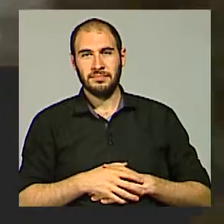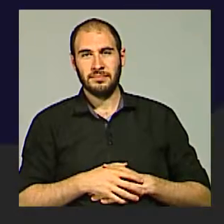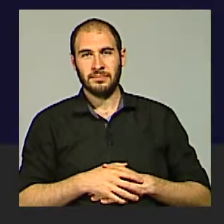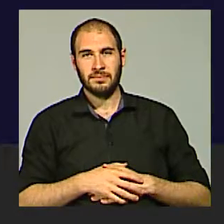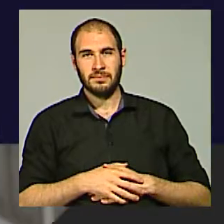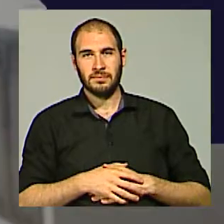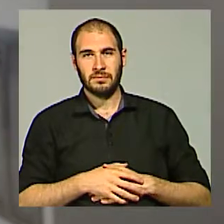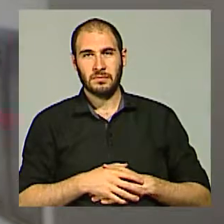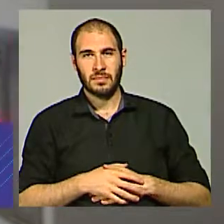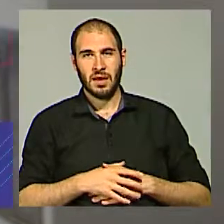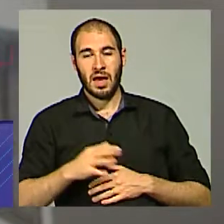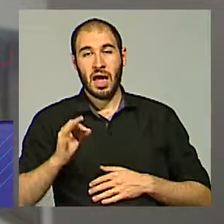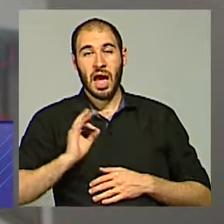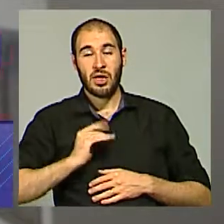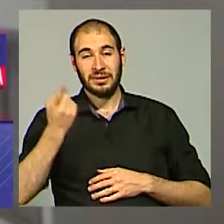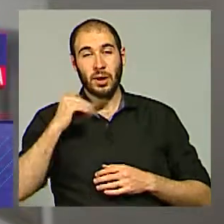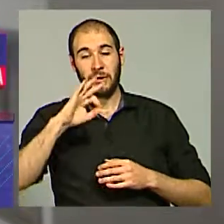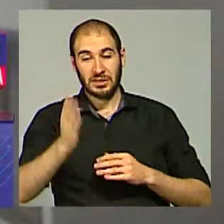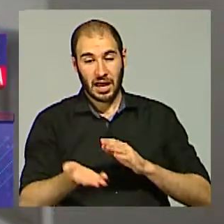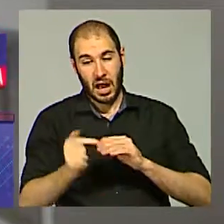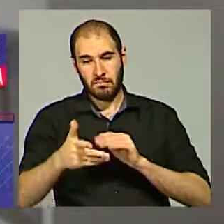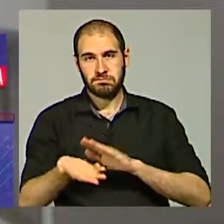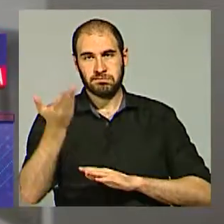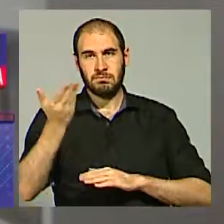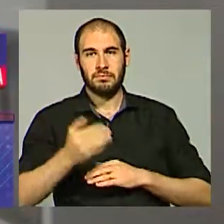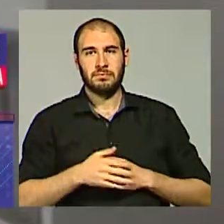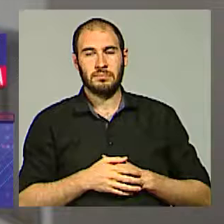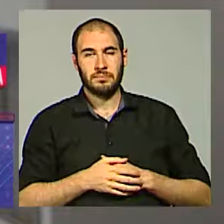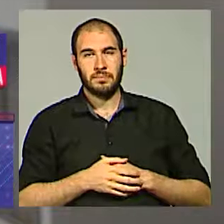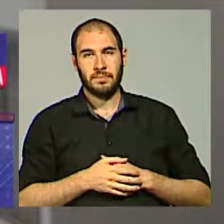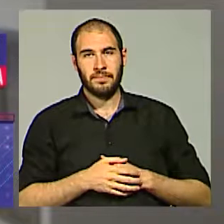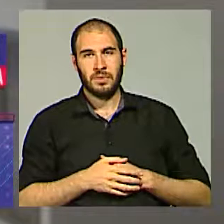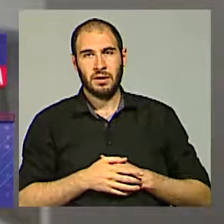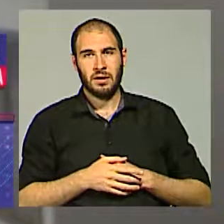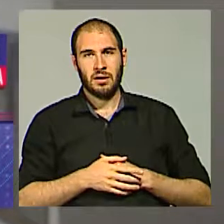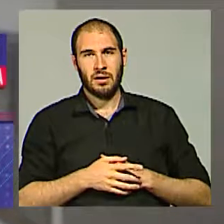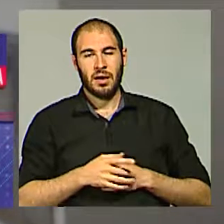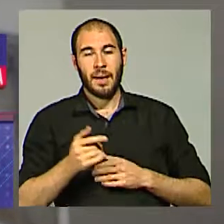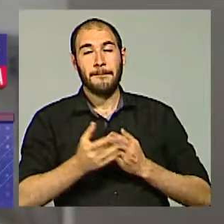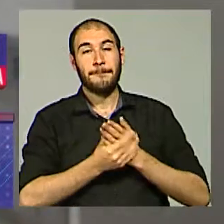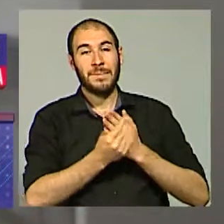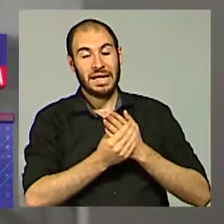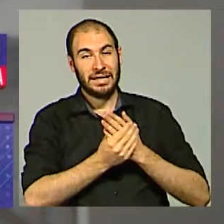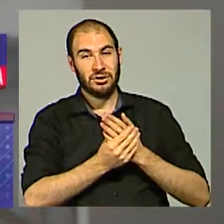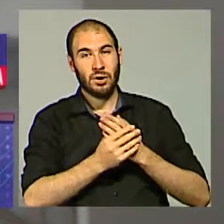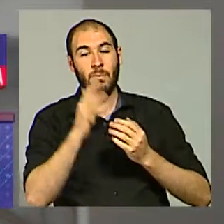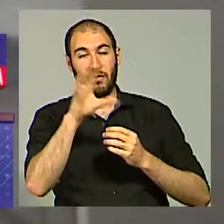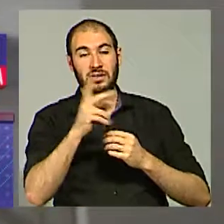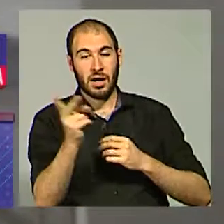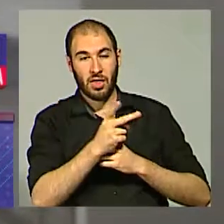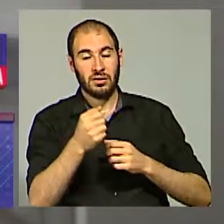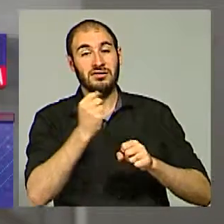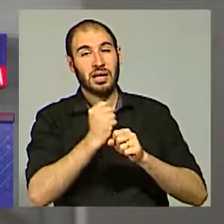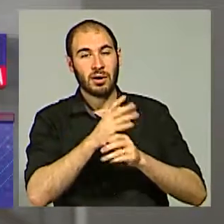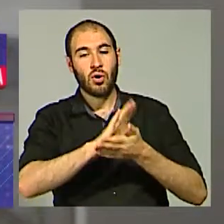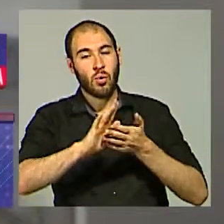le pasamos el ritmo el porcentaje del año pasado no nos comisionaron a los ministros de las ambas provincias a trabajar en